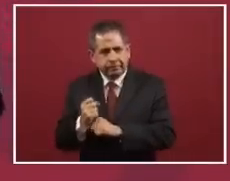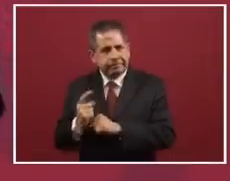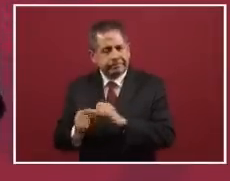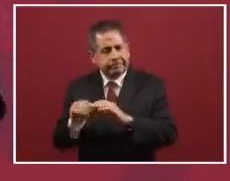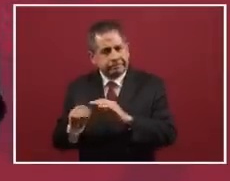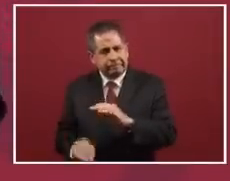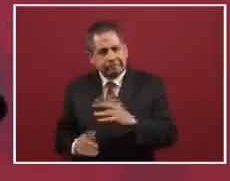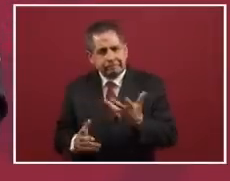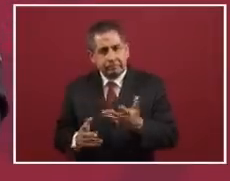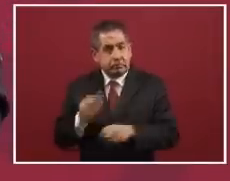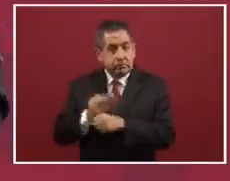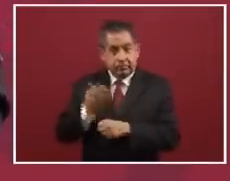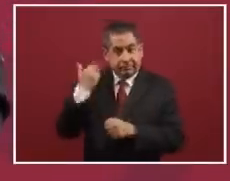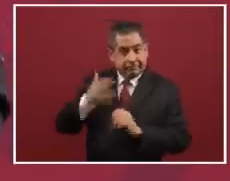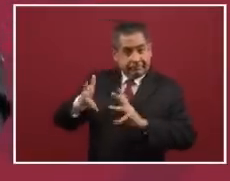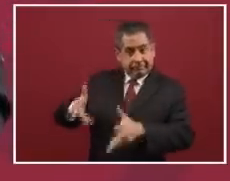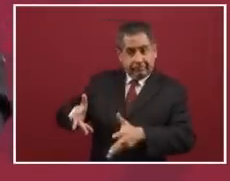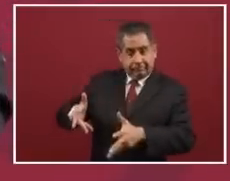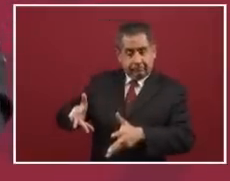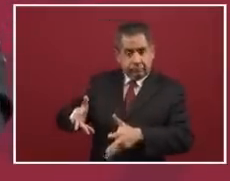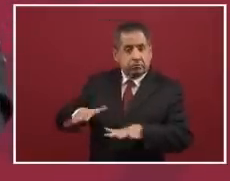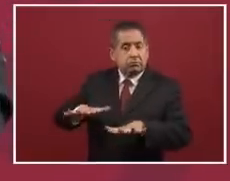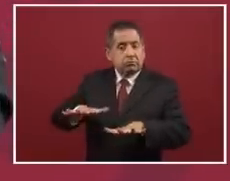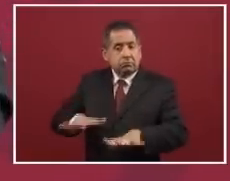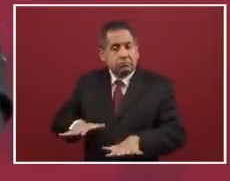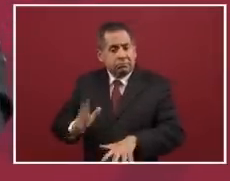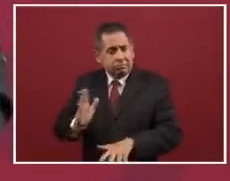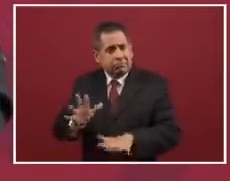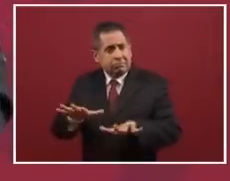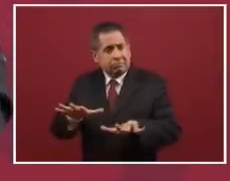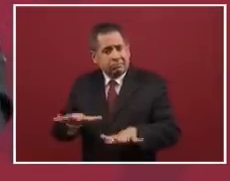dejaron construido ya se está hundiendo.